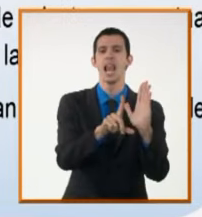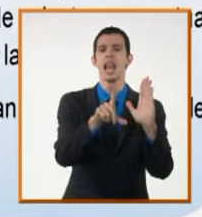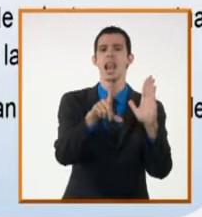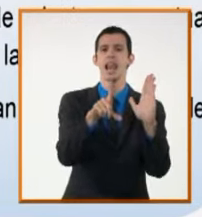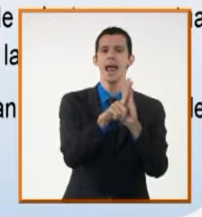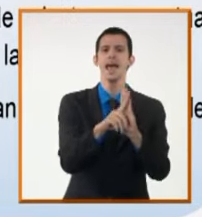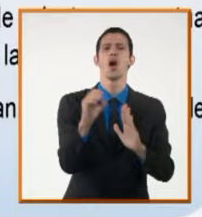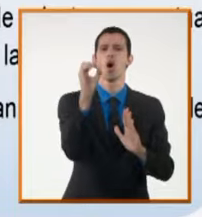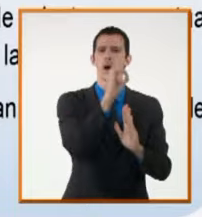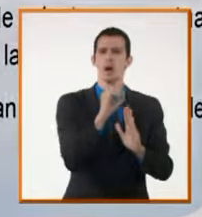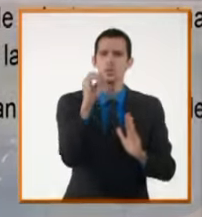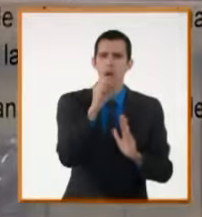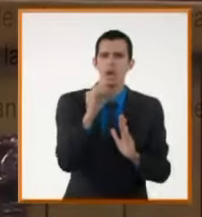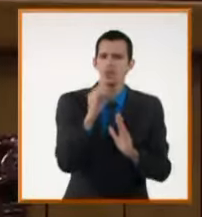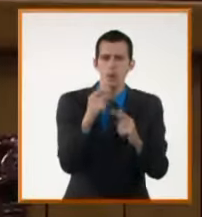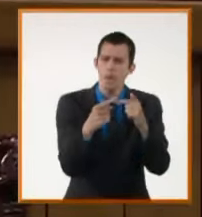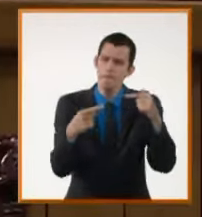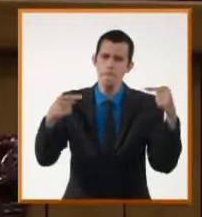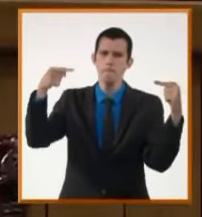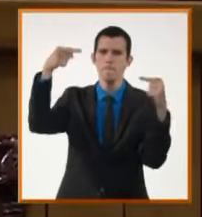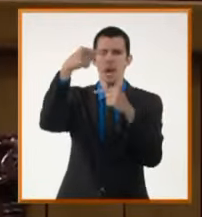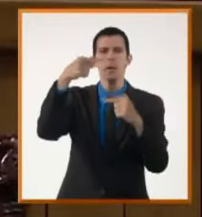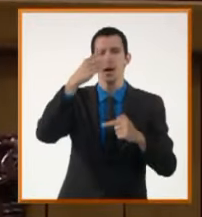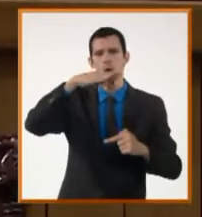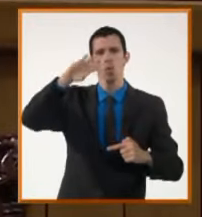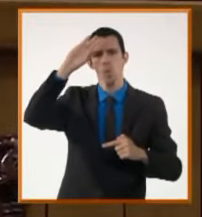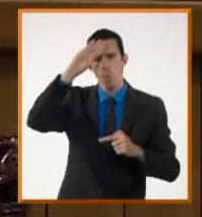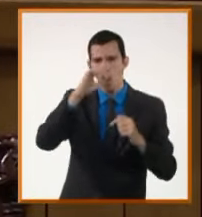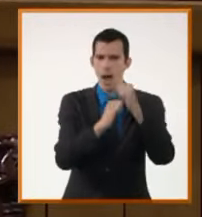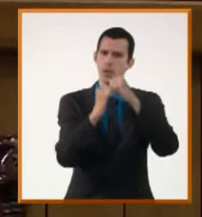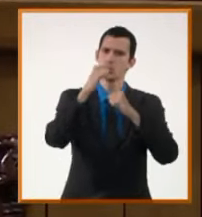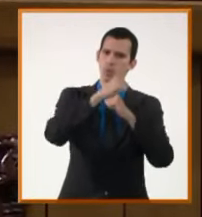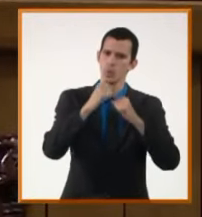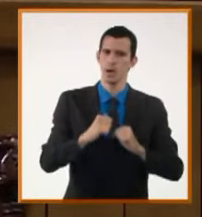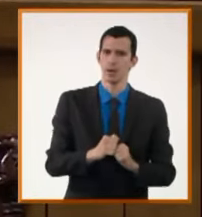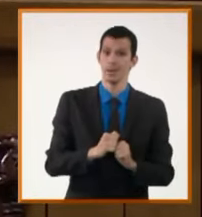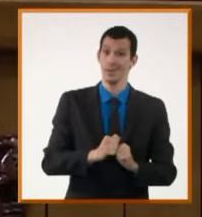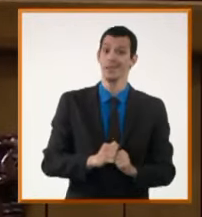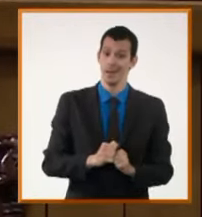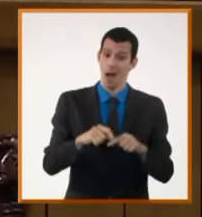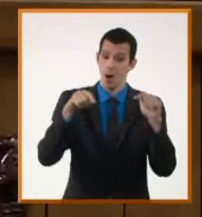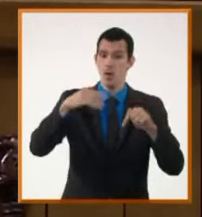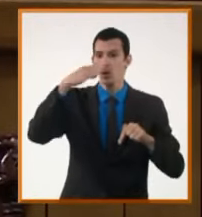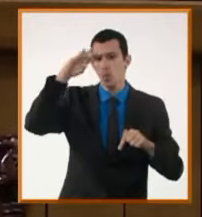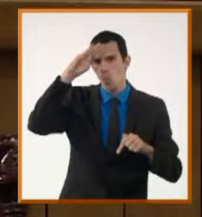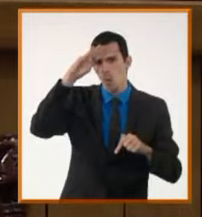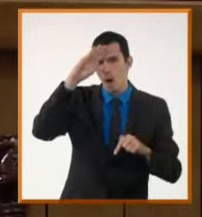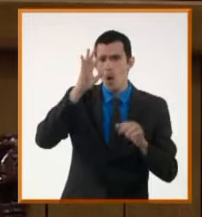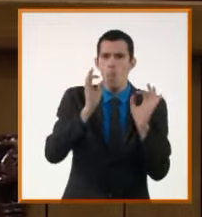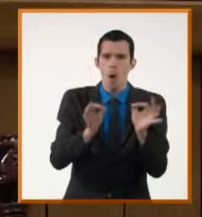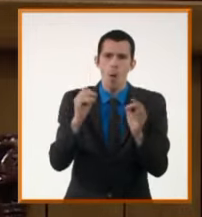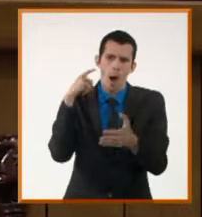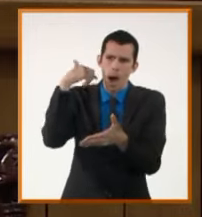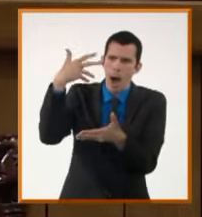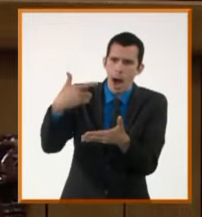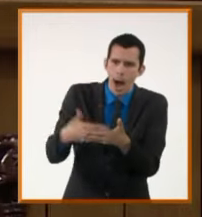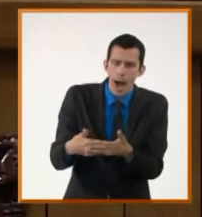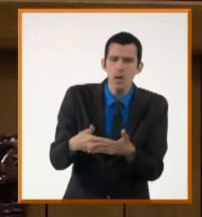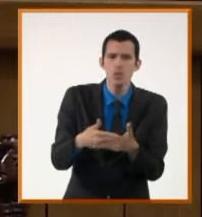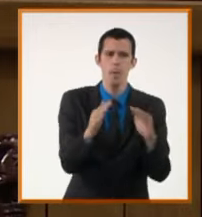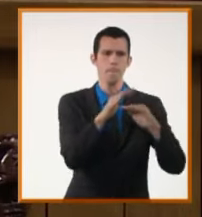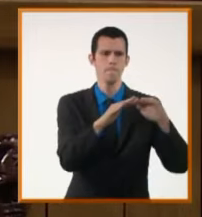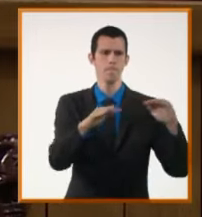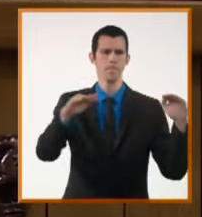debe ser la estructura del gobierno de este país, cuántos ministerios debe haber. Es decir, que es algo en lo que trabajaremos en el 2024 y